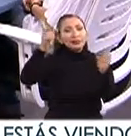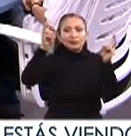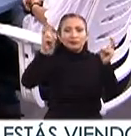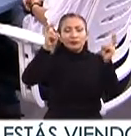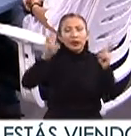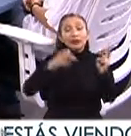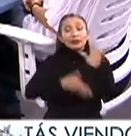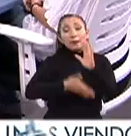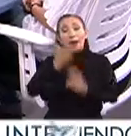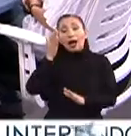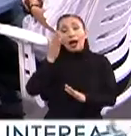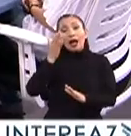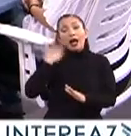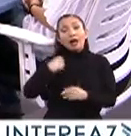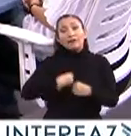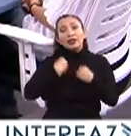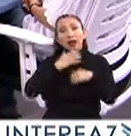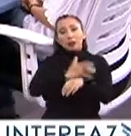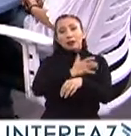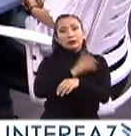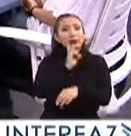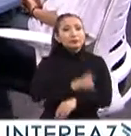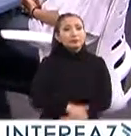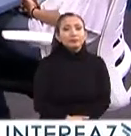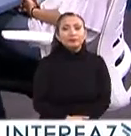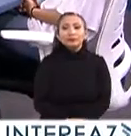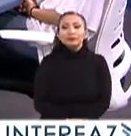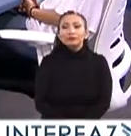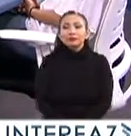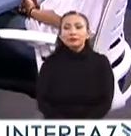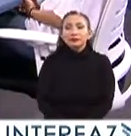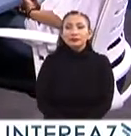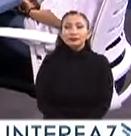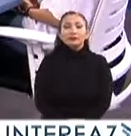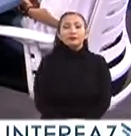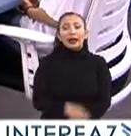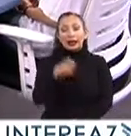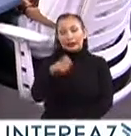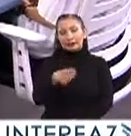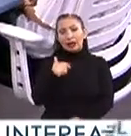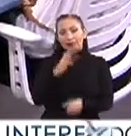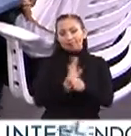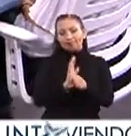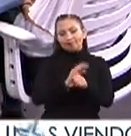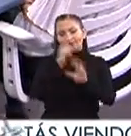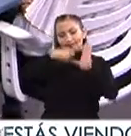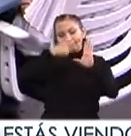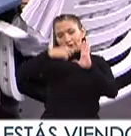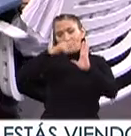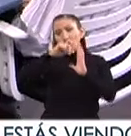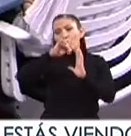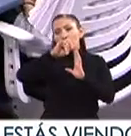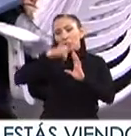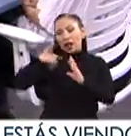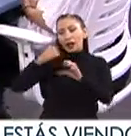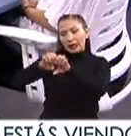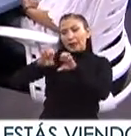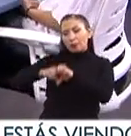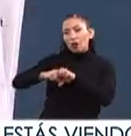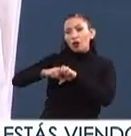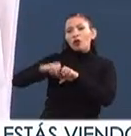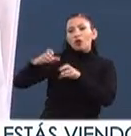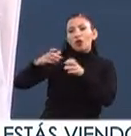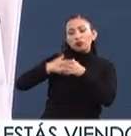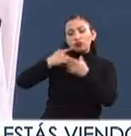documental y se llama Se va la vida, compañera. Bueno, pues el documental obviamente es un trabajo pues colectivo, ¿no? El cine